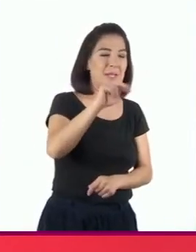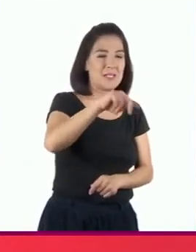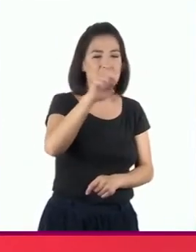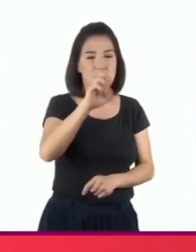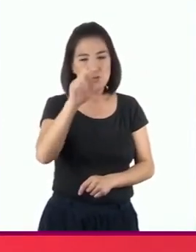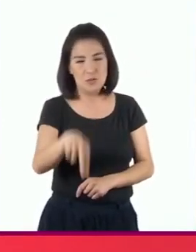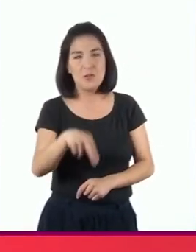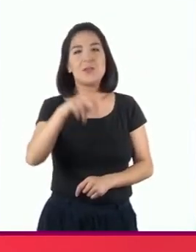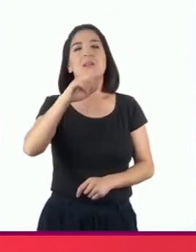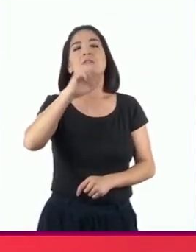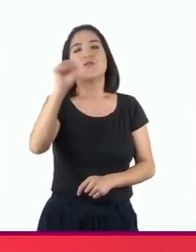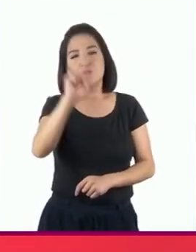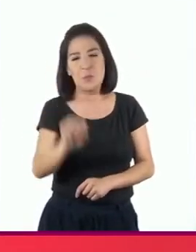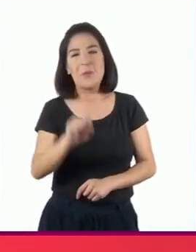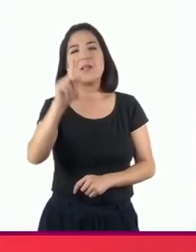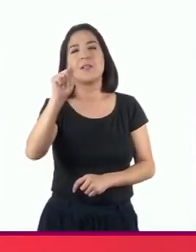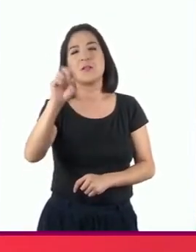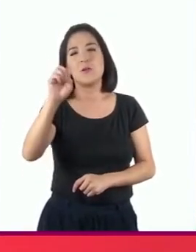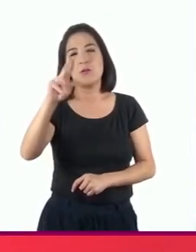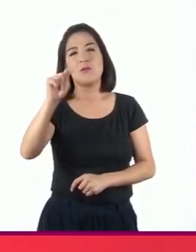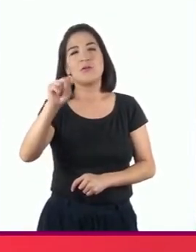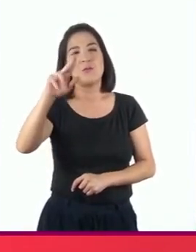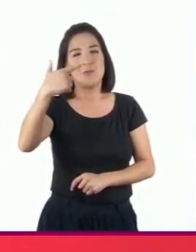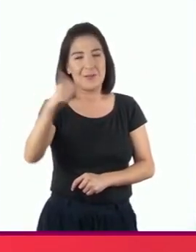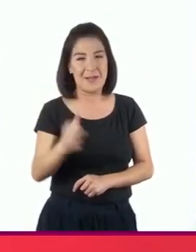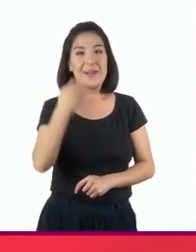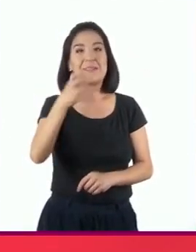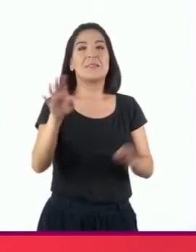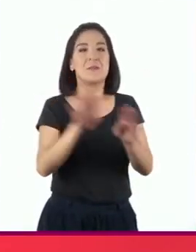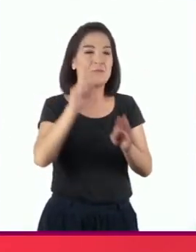observaciones ayudaron a Darwin a completar su teoría.